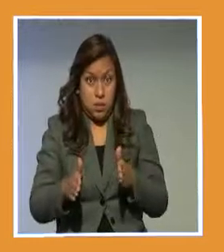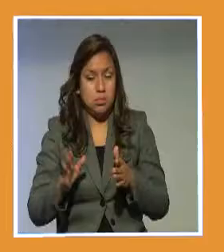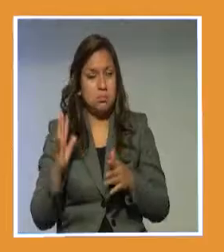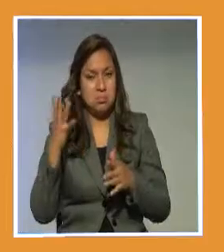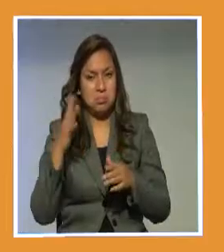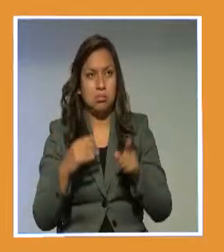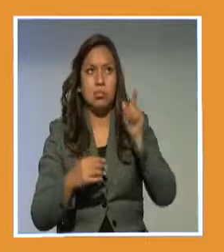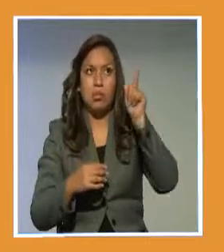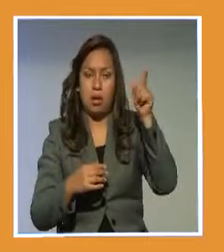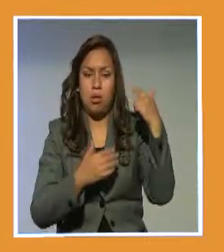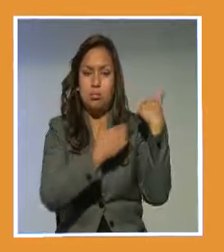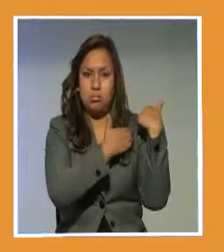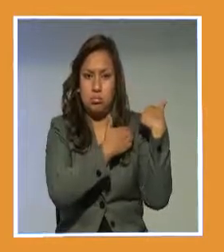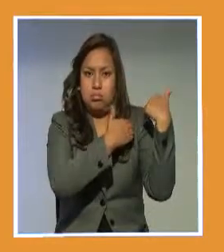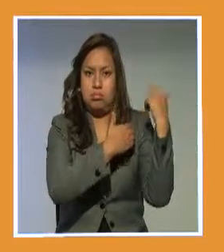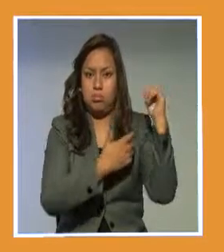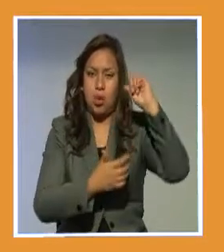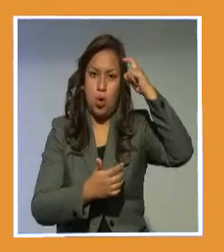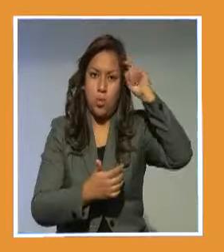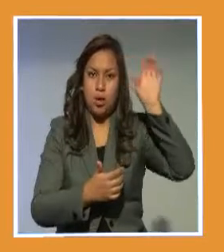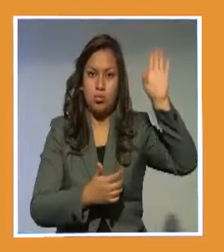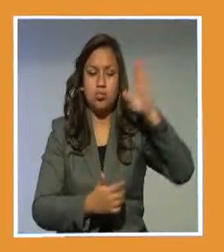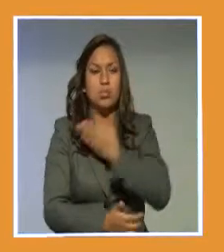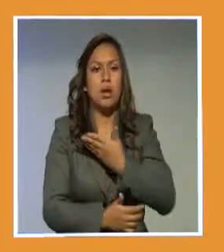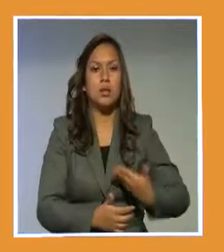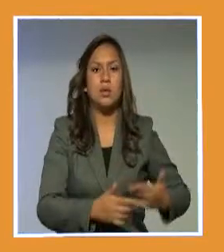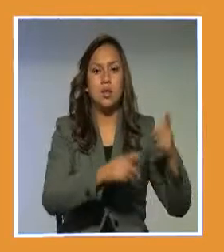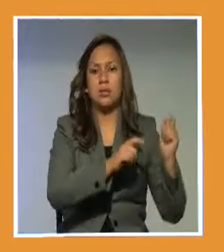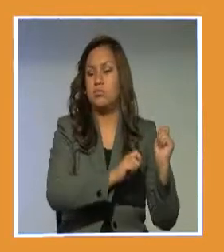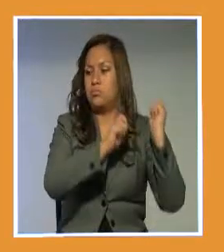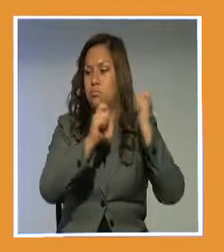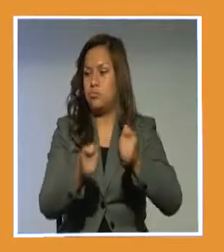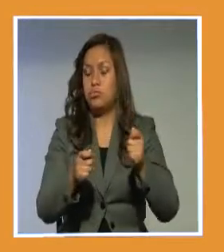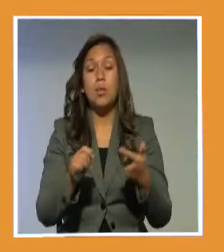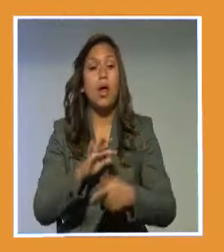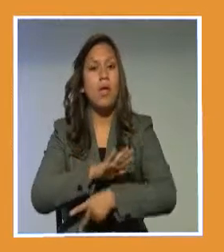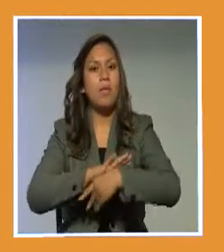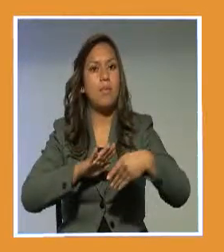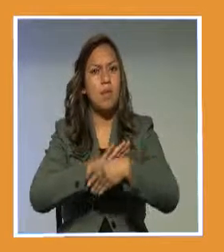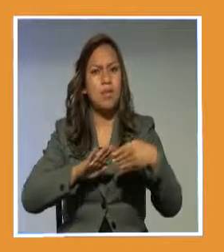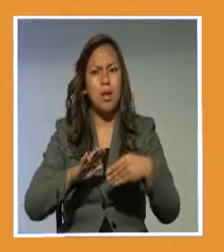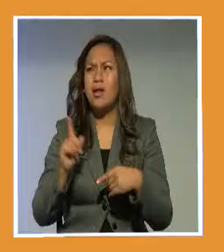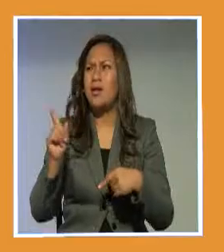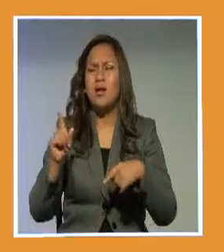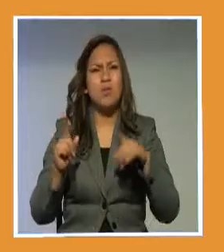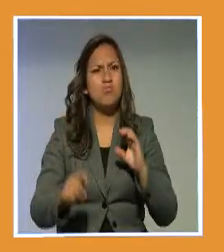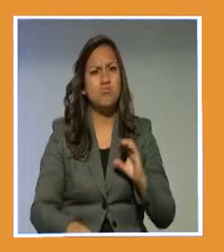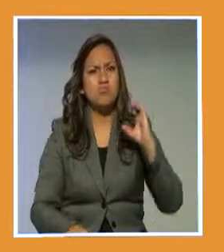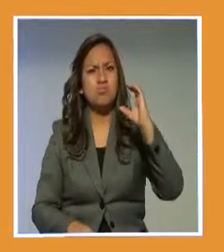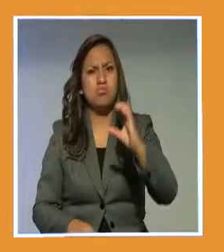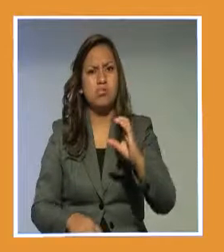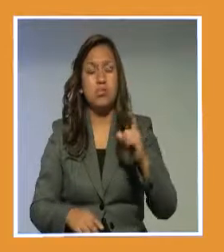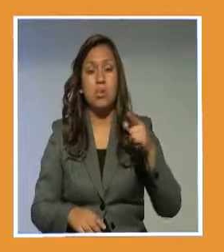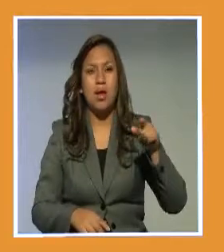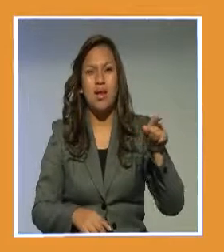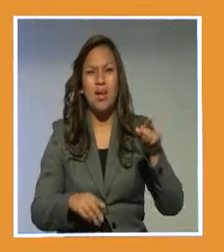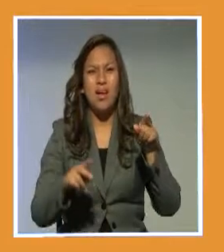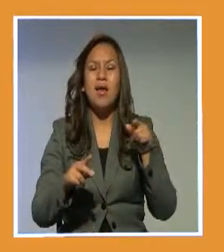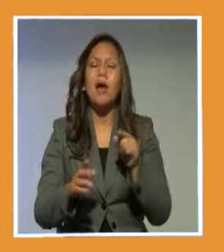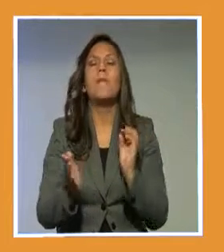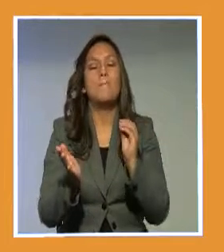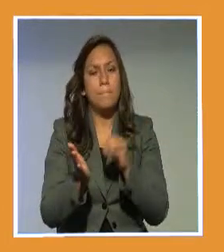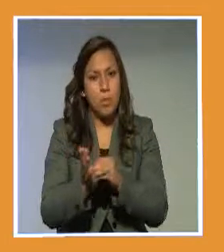y entre otras que determinaban un cierto porcentaje del ingreso petrolero para la inversión en la Amazonía, van a estar ya contempladas en este